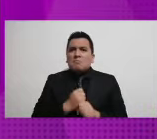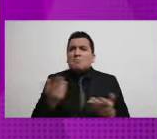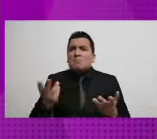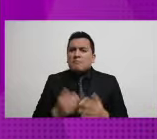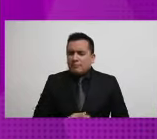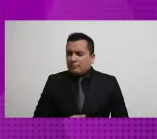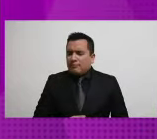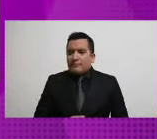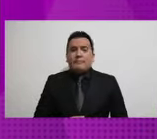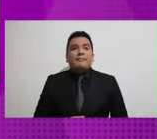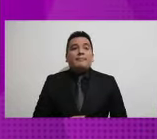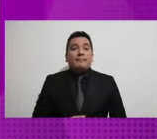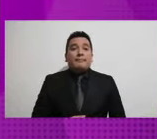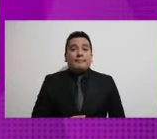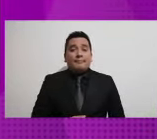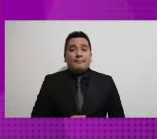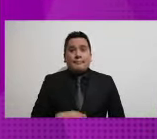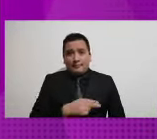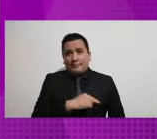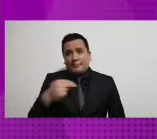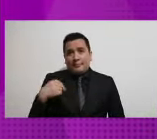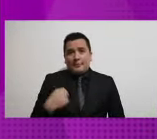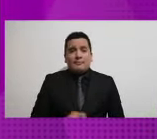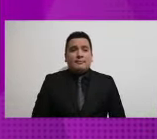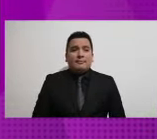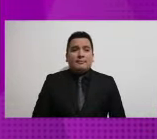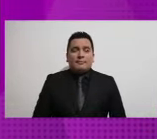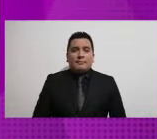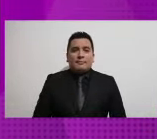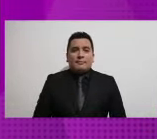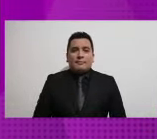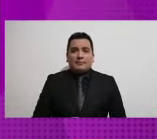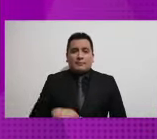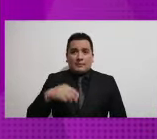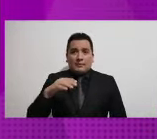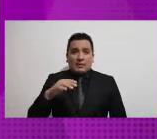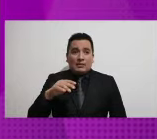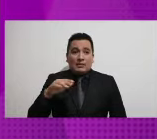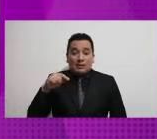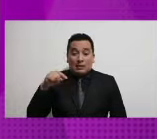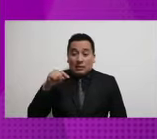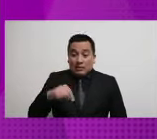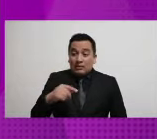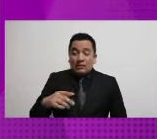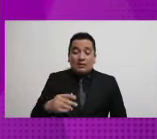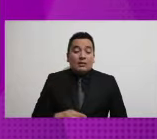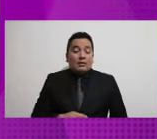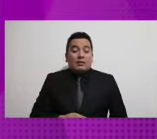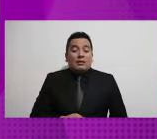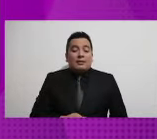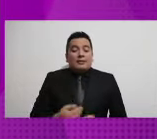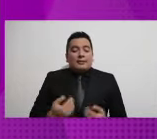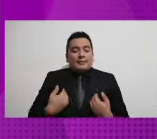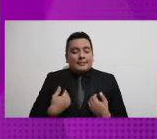Coahuila? Nosotros en nuestro transitar por las elecciones que nos ha